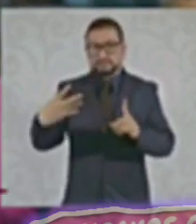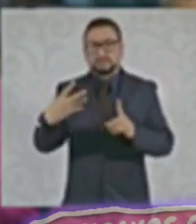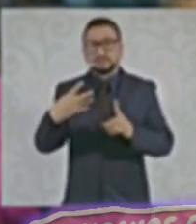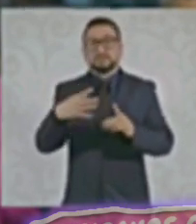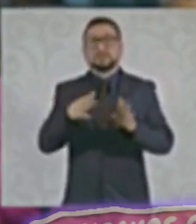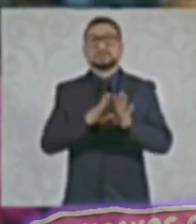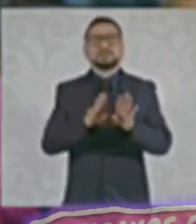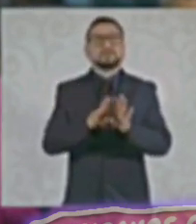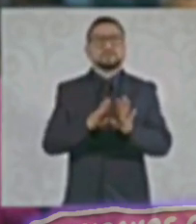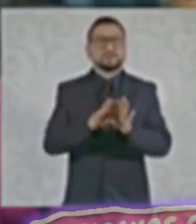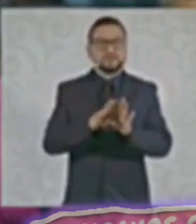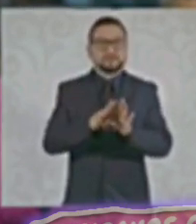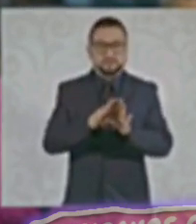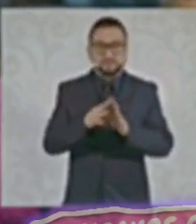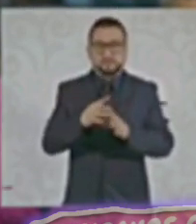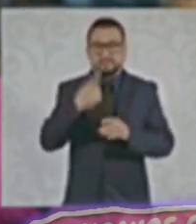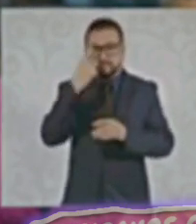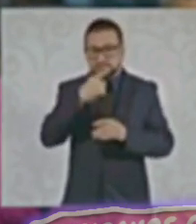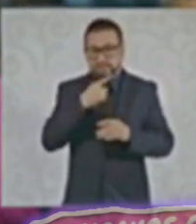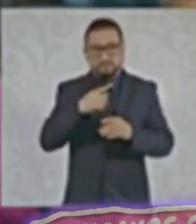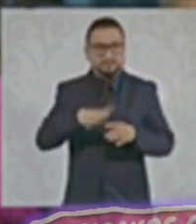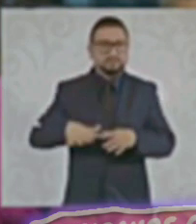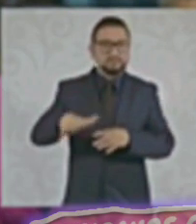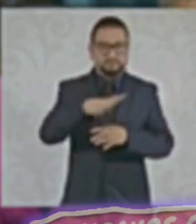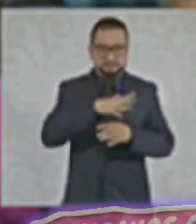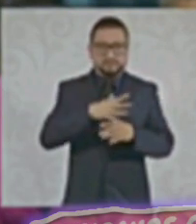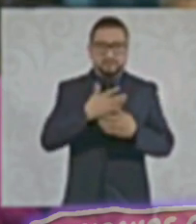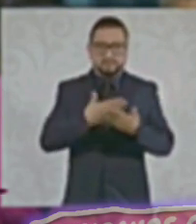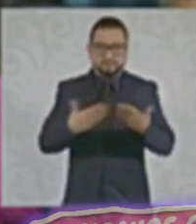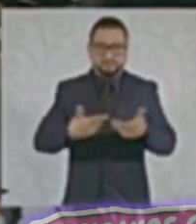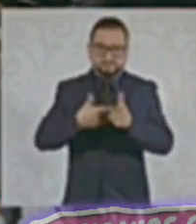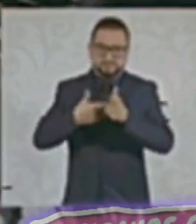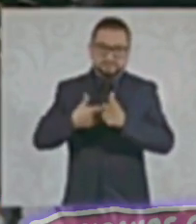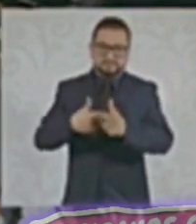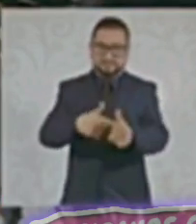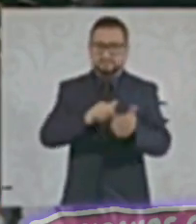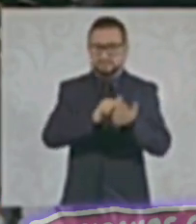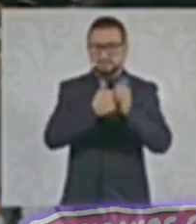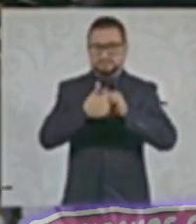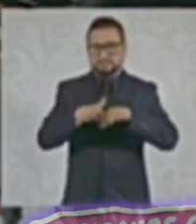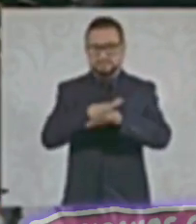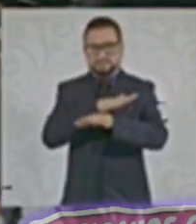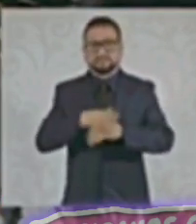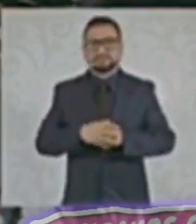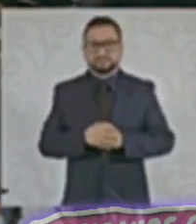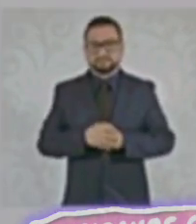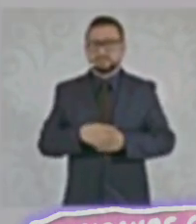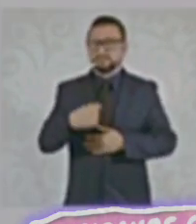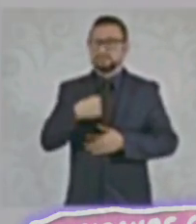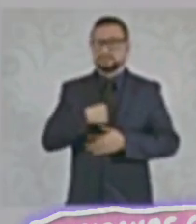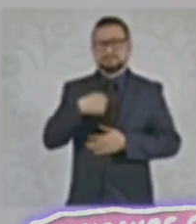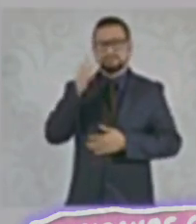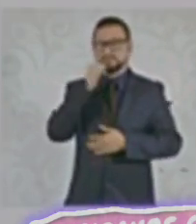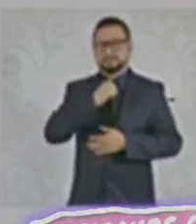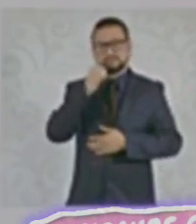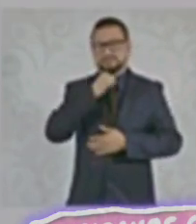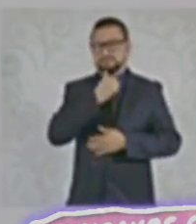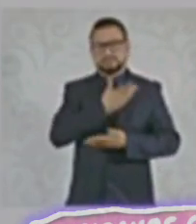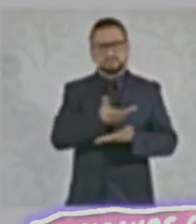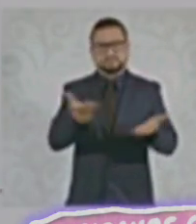LGBTIQ+ en la construcción del segundo piso de la 4T? Siempre respeto y libertad